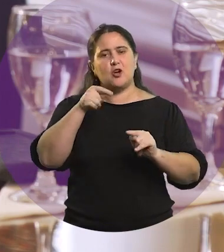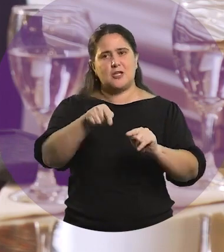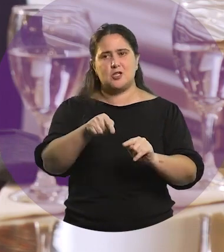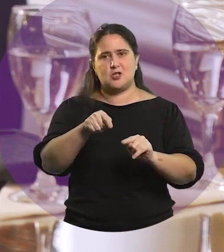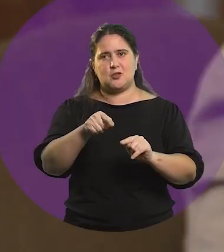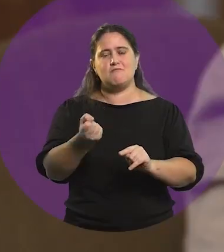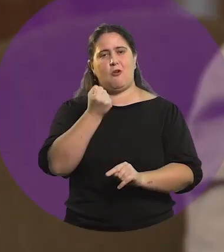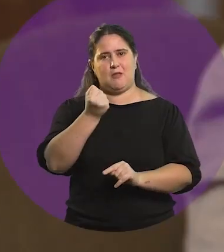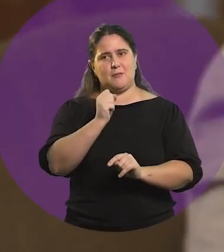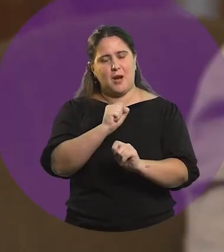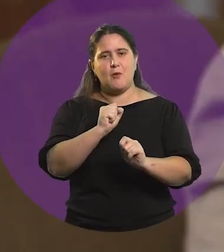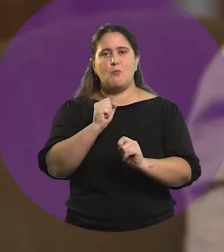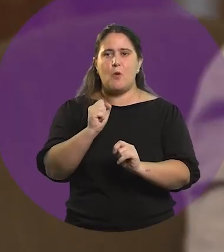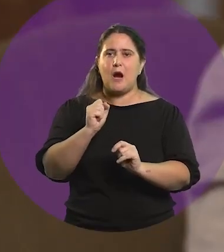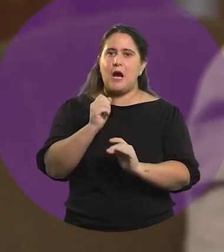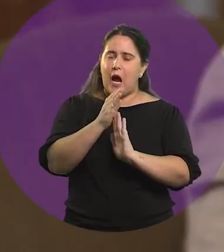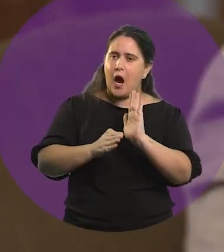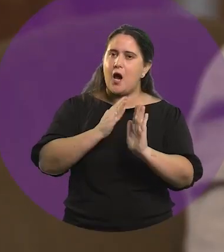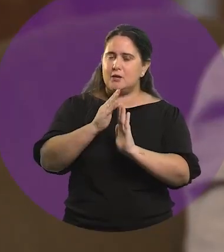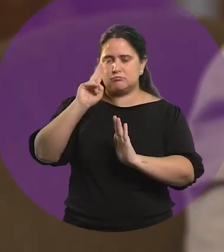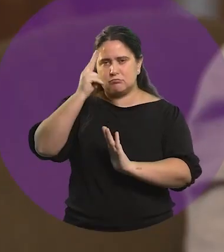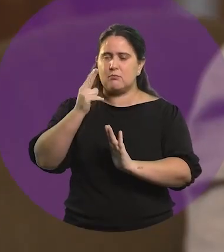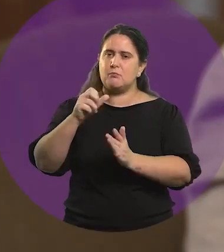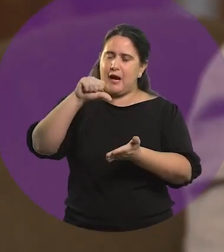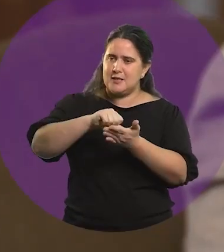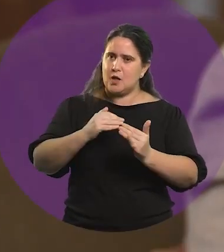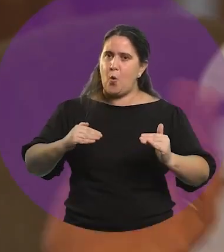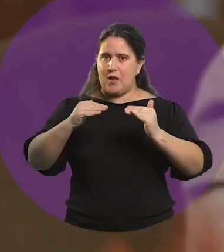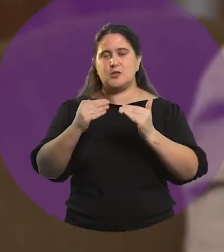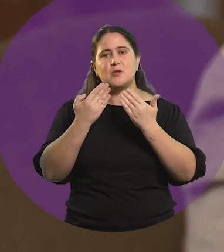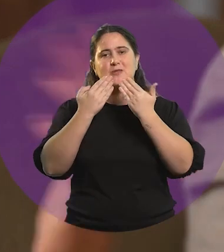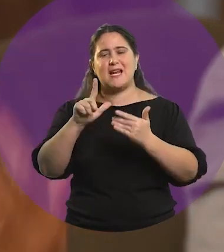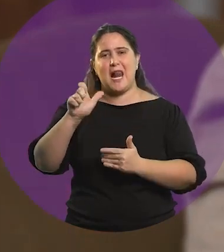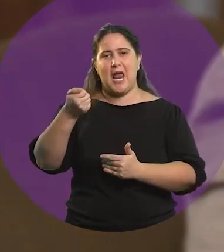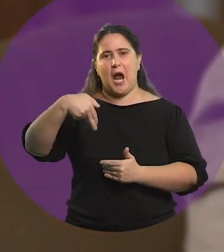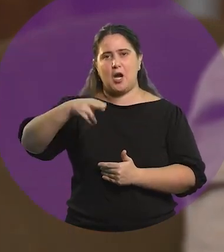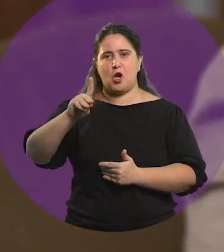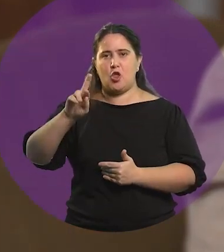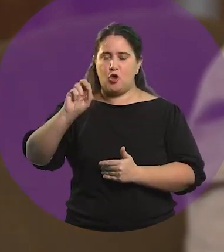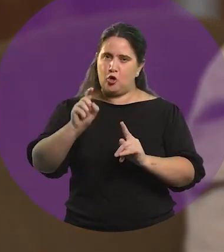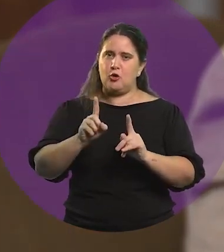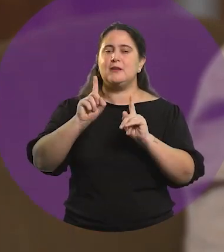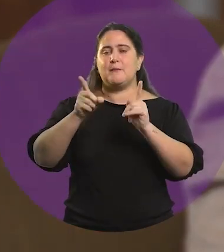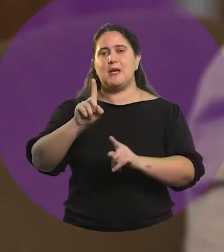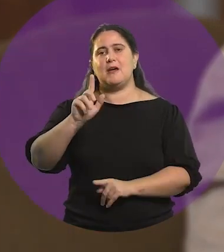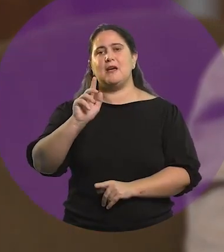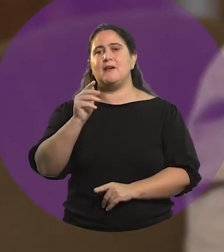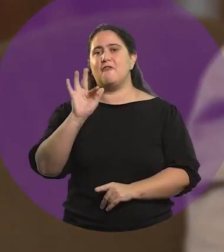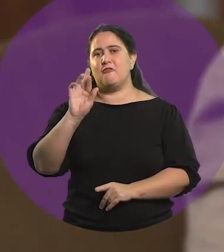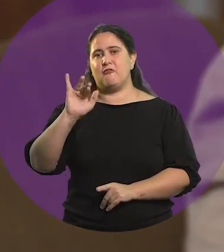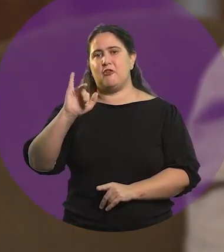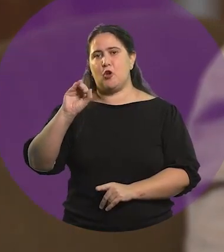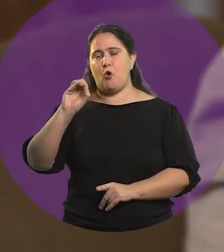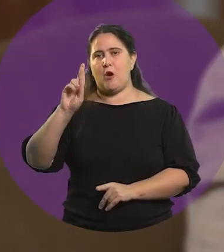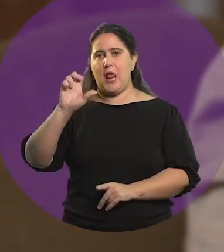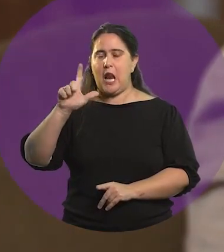la base de construir un país con igualdad. Así que gracias Leandro y gracias Fiorella por